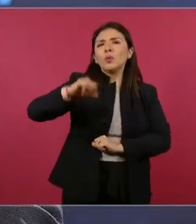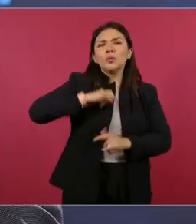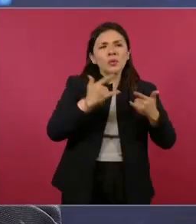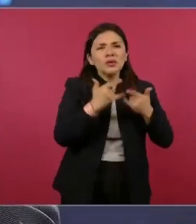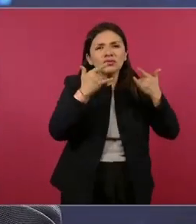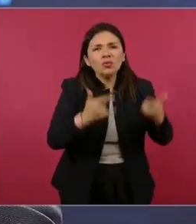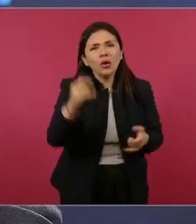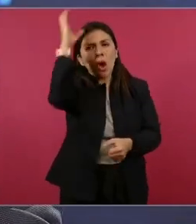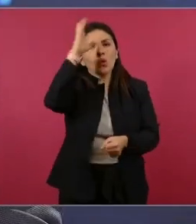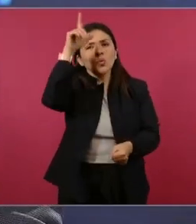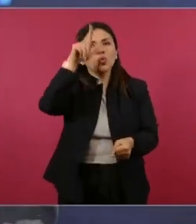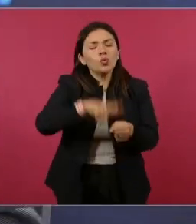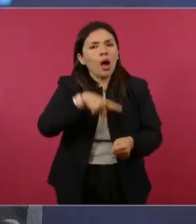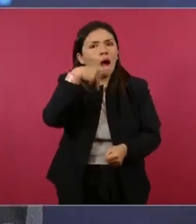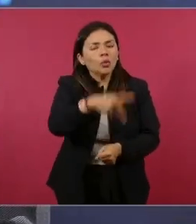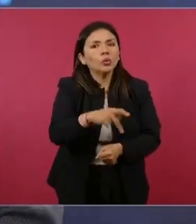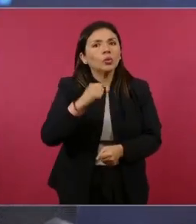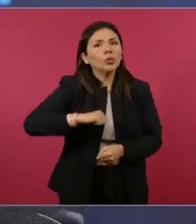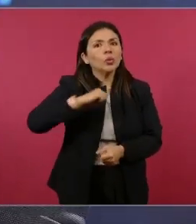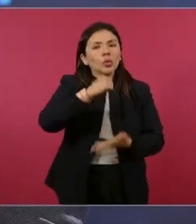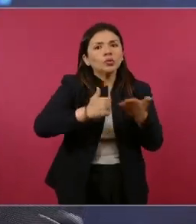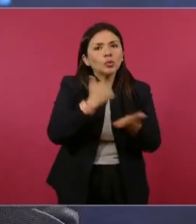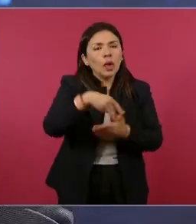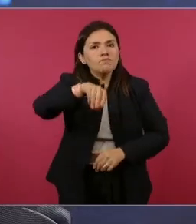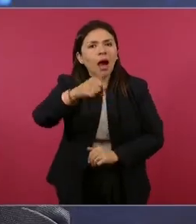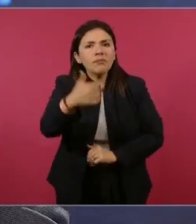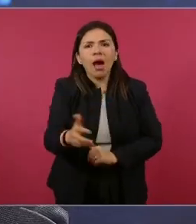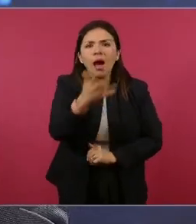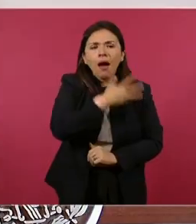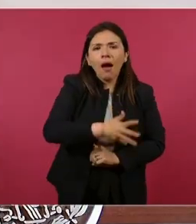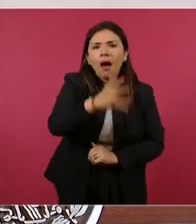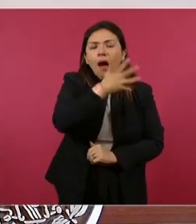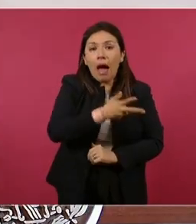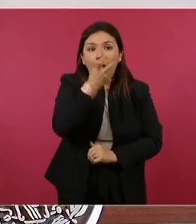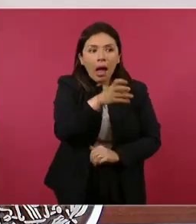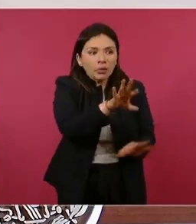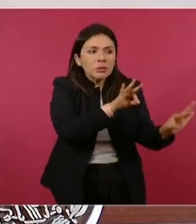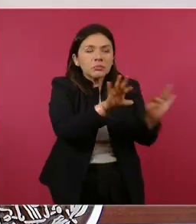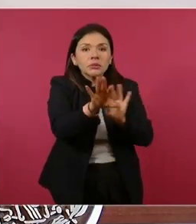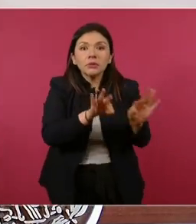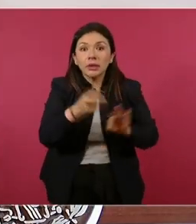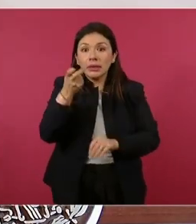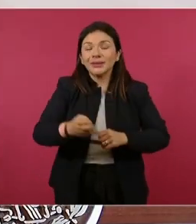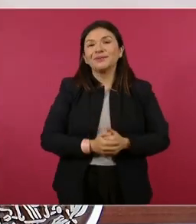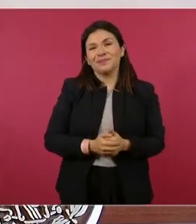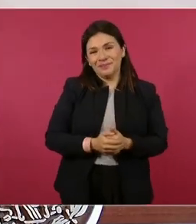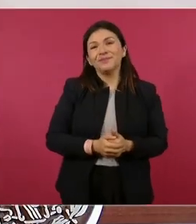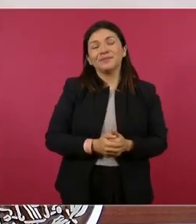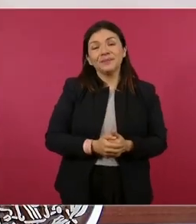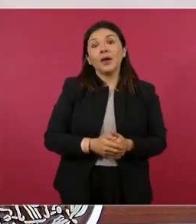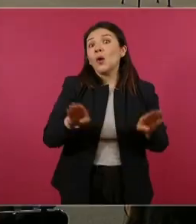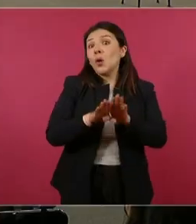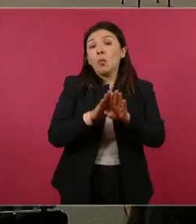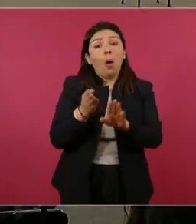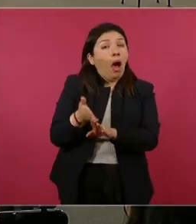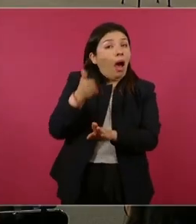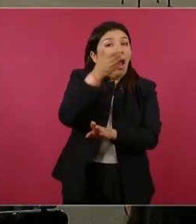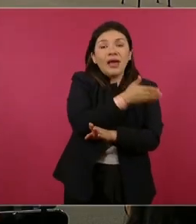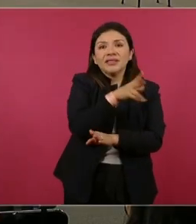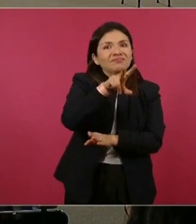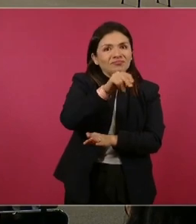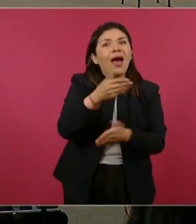cultural del tronco civilizatorio de los mayas, de manera que, como lo hacíamos antes y